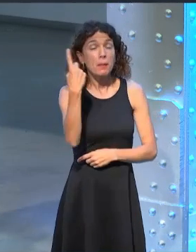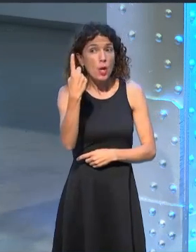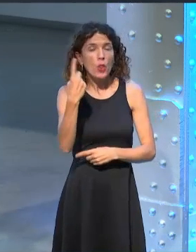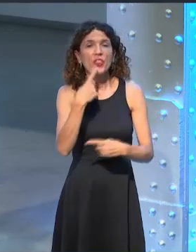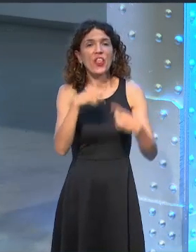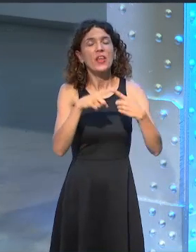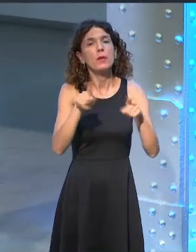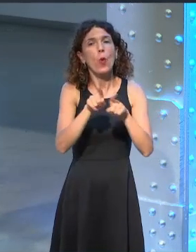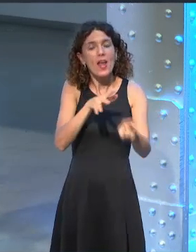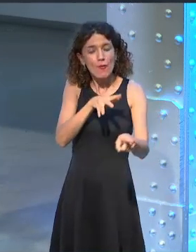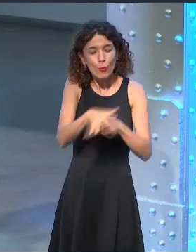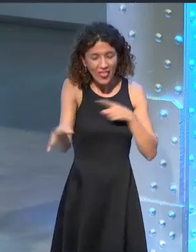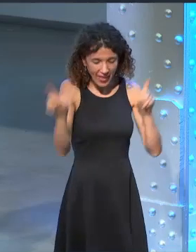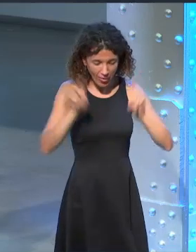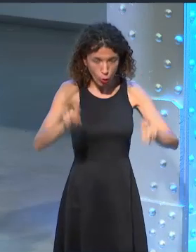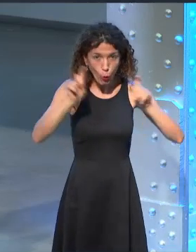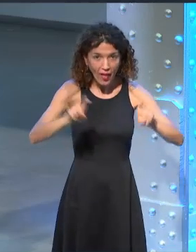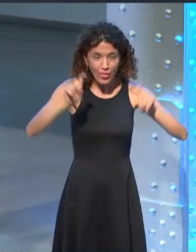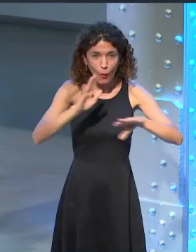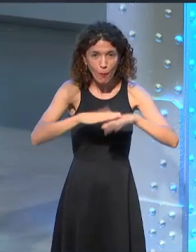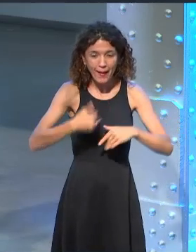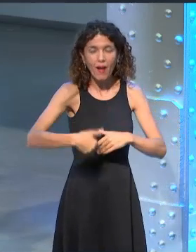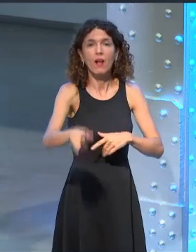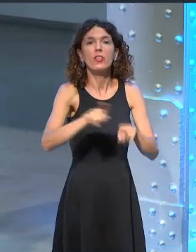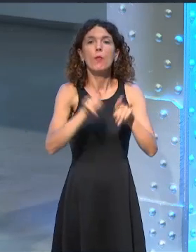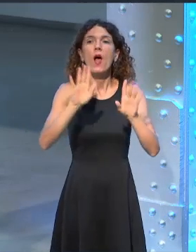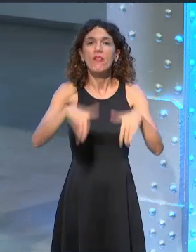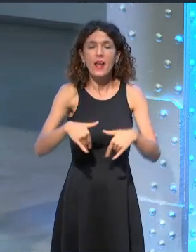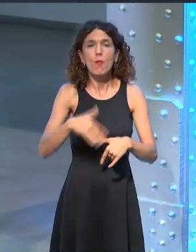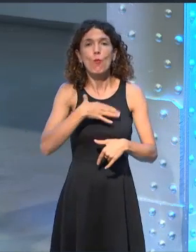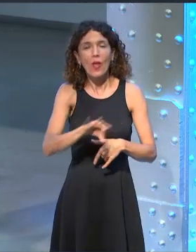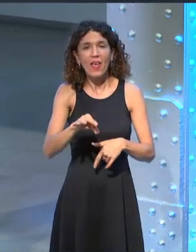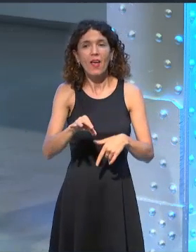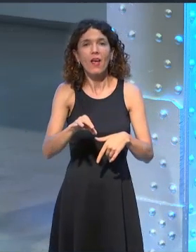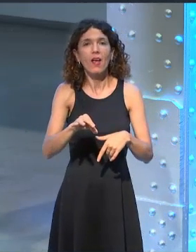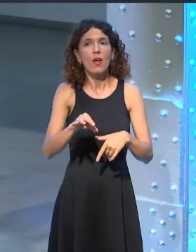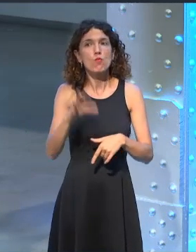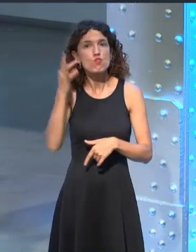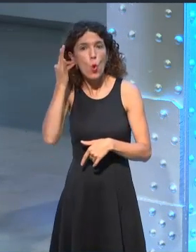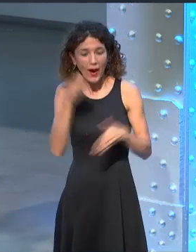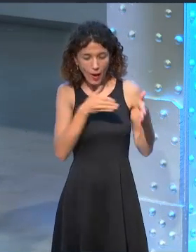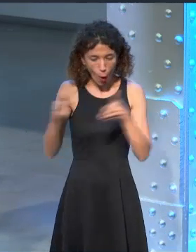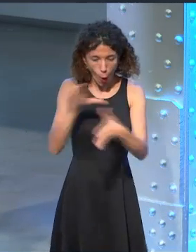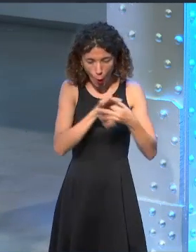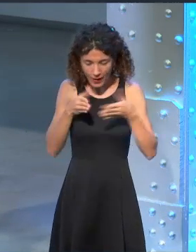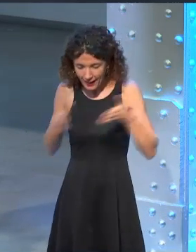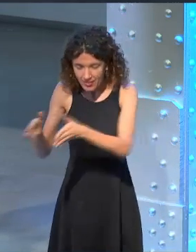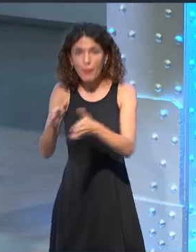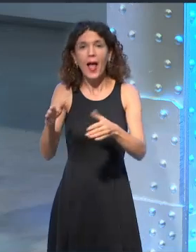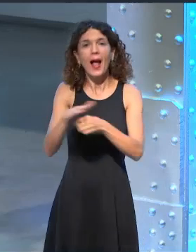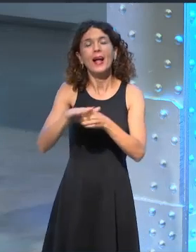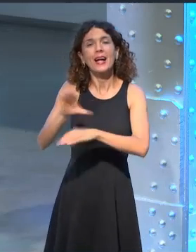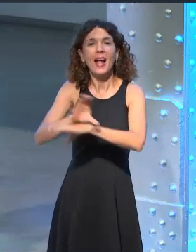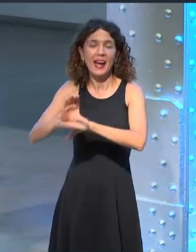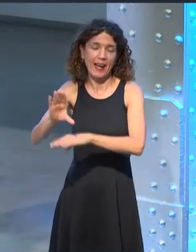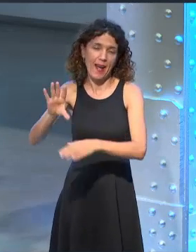justamente la influencia que tiene la educación en después poder conseguir mujeres que se orienten hacia carreras STEM.